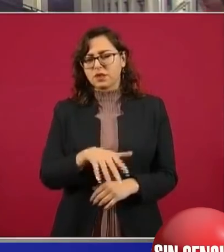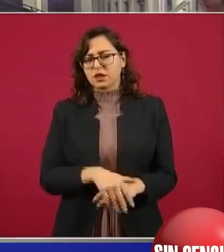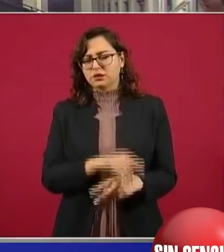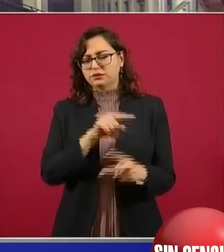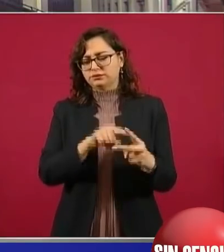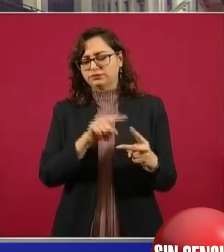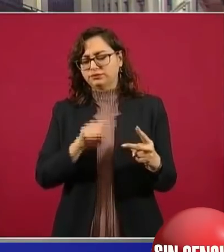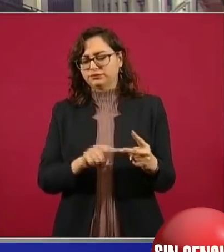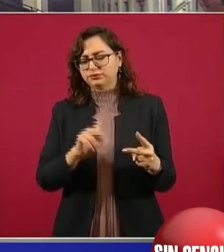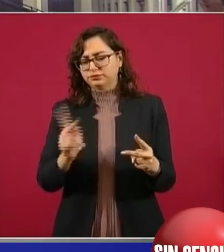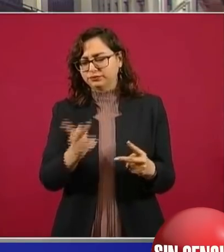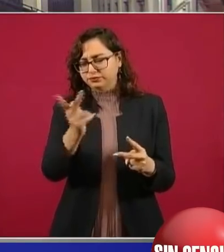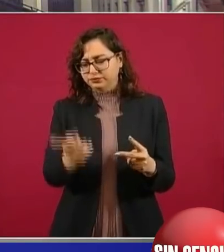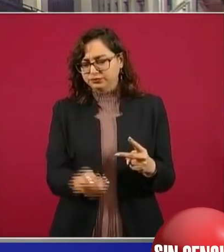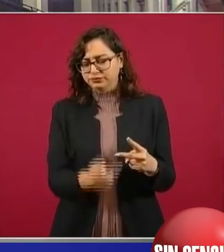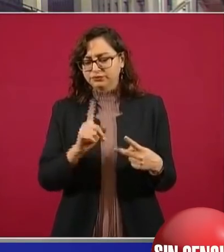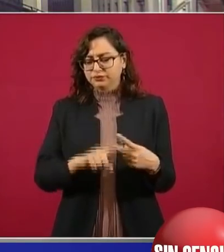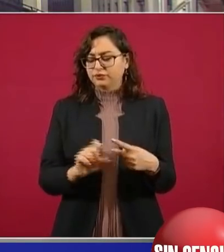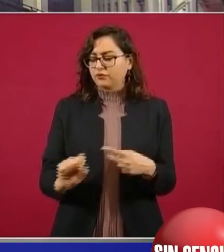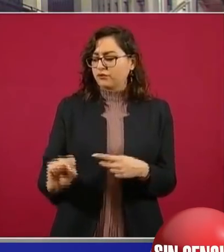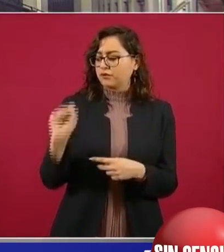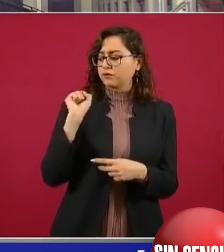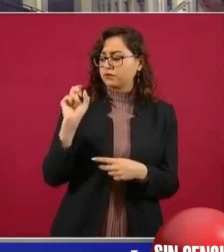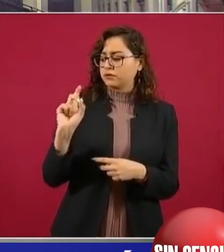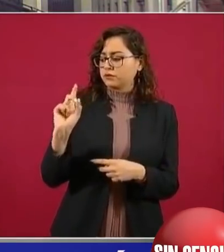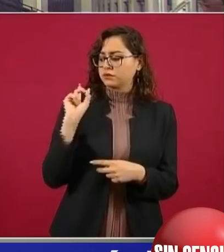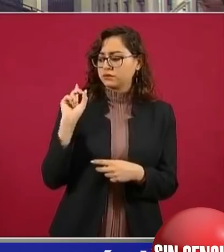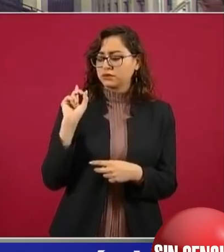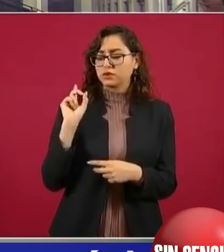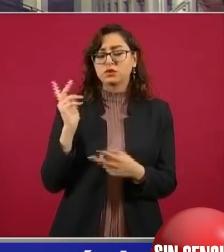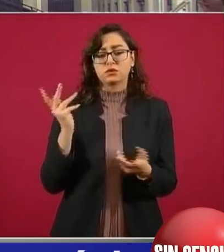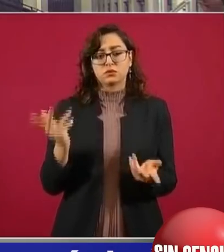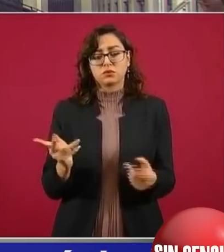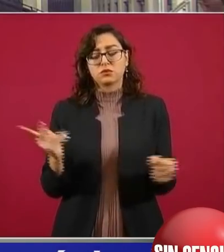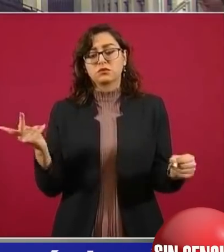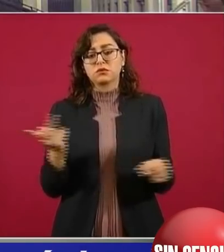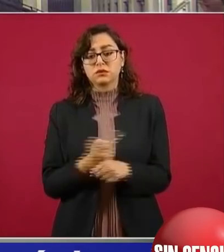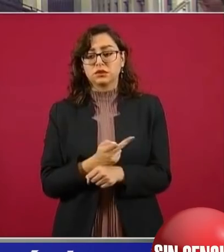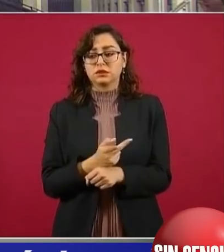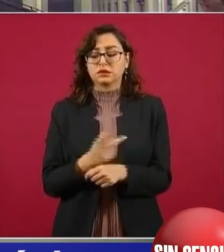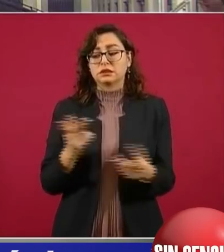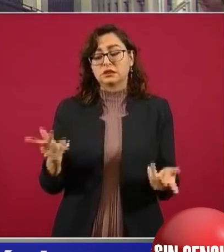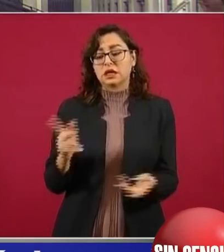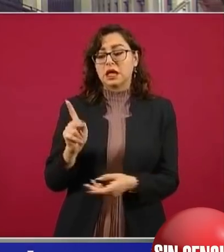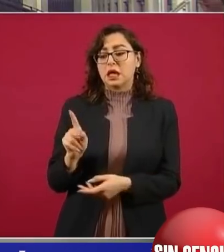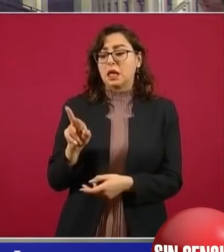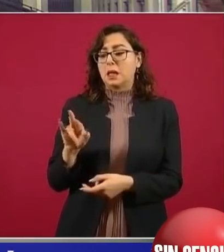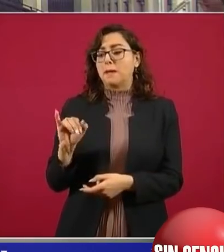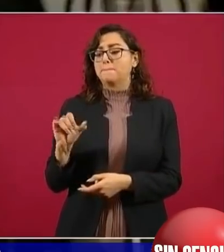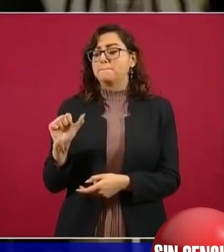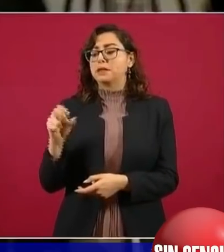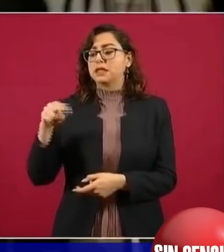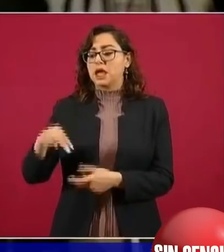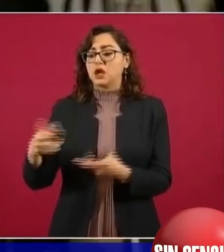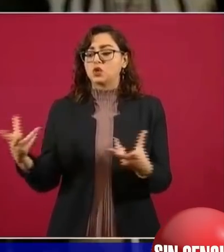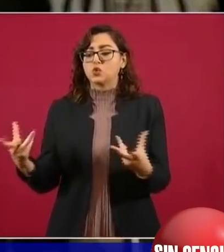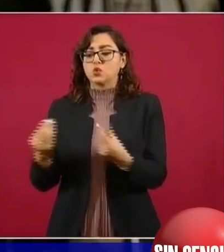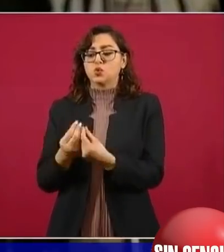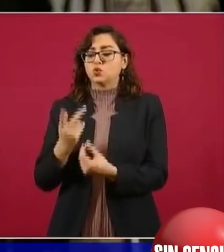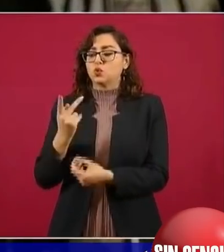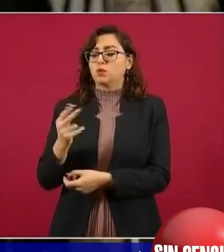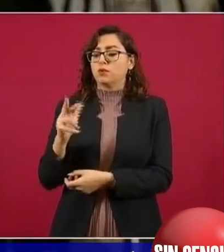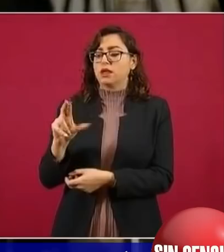Relacionada a este fin de semana, finalmente se concreta lo que usted decía, la cuestión del PRIAN, bueno, se le suma el PRD. ¿Qué opinión le merece